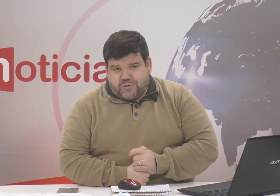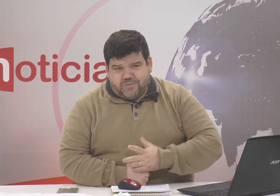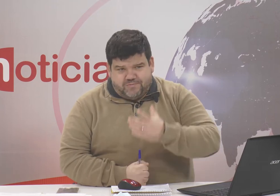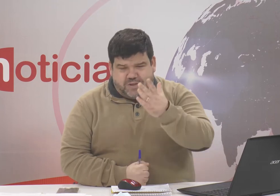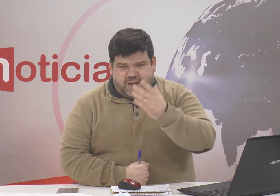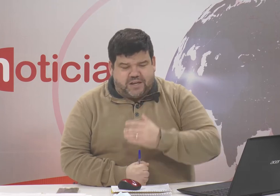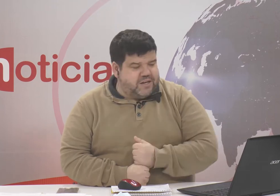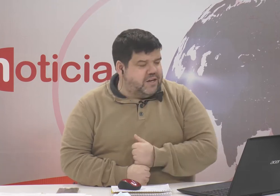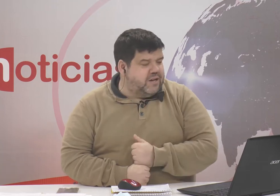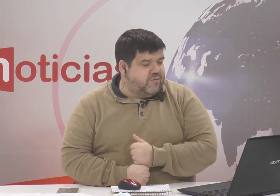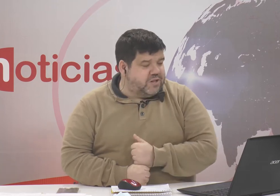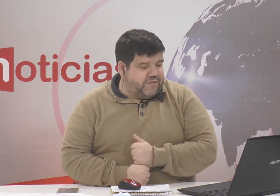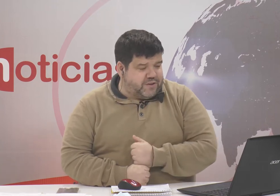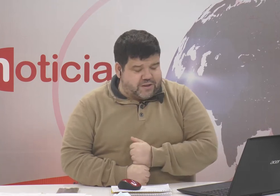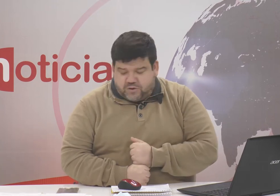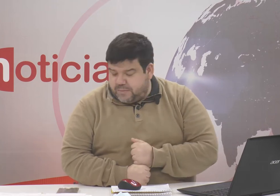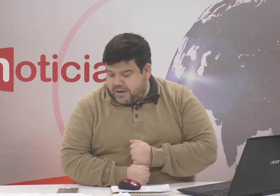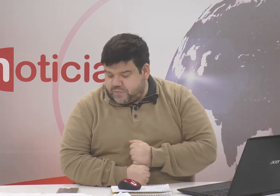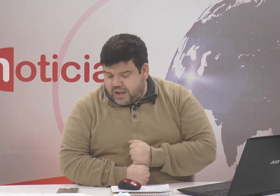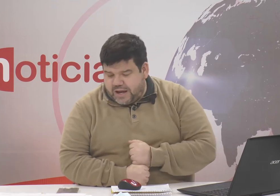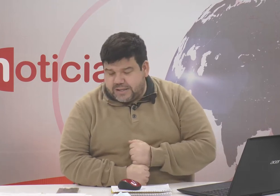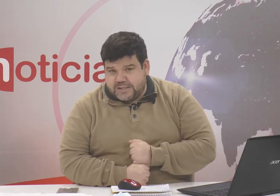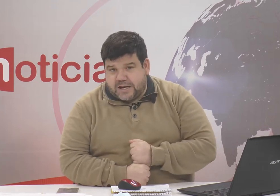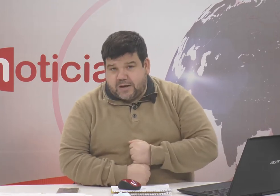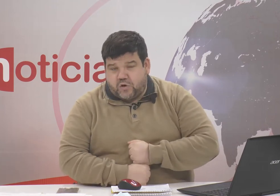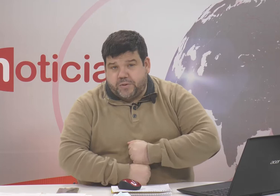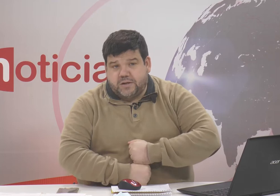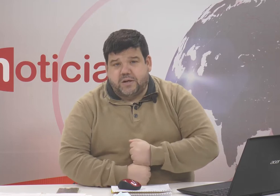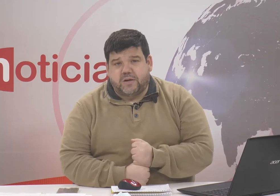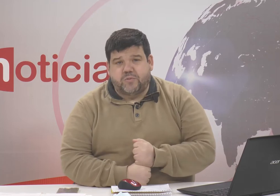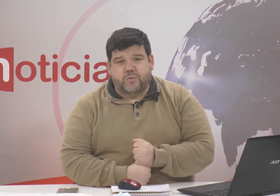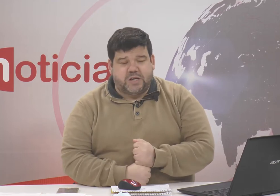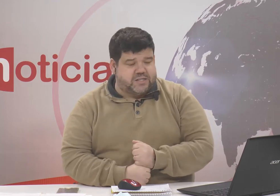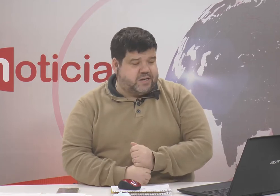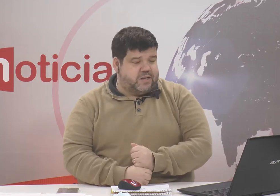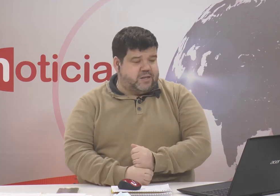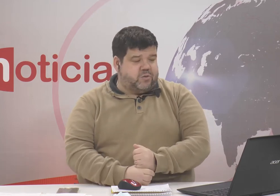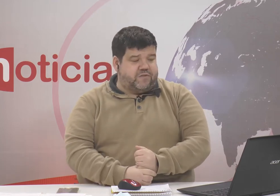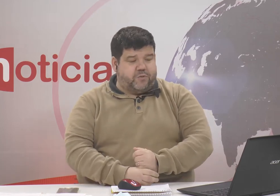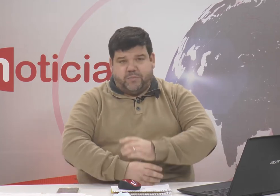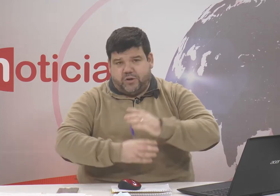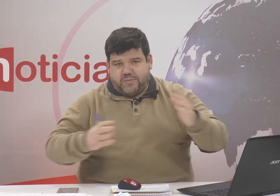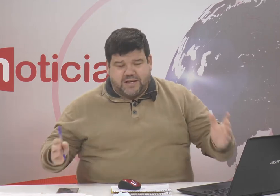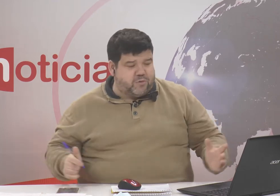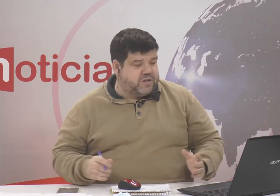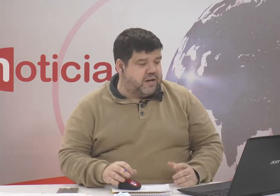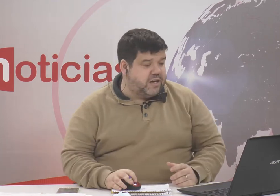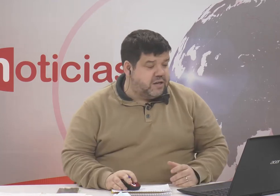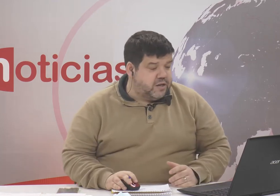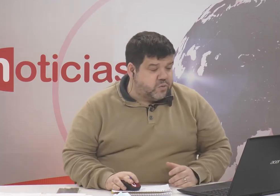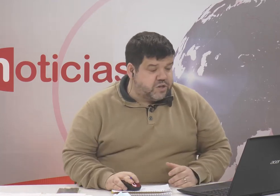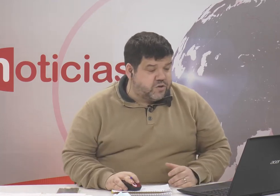Muñoz, desde aquí nuestra felicitación también a esta joven, como no podía ser de otra forma. Bueno, dejamos